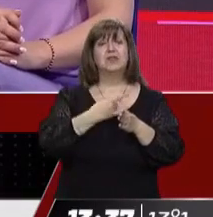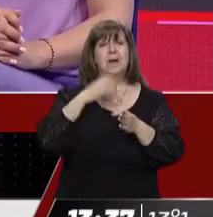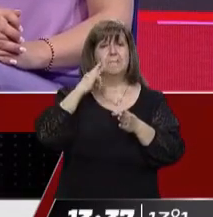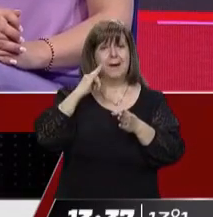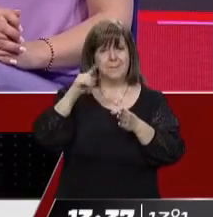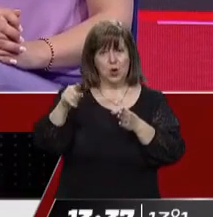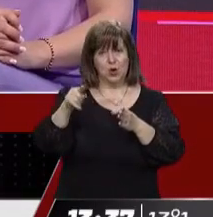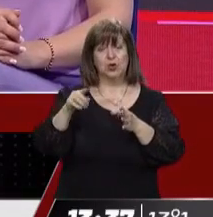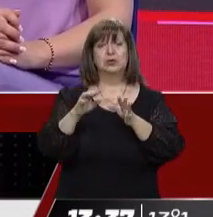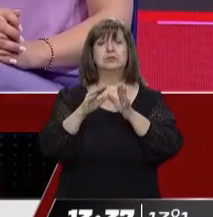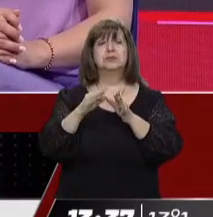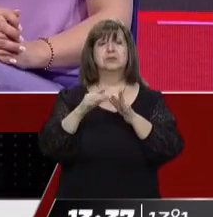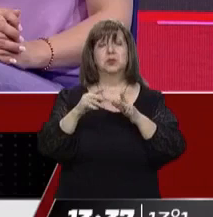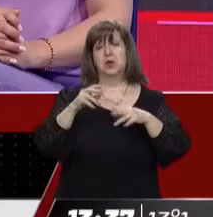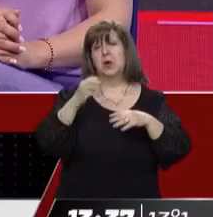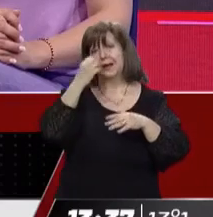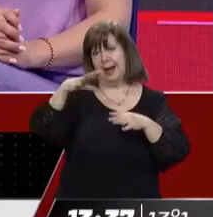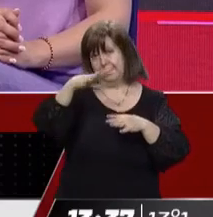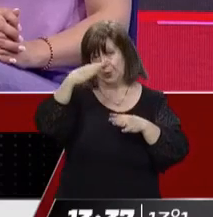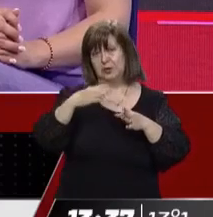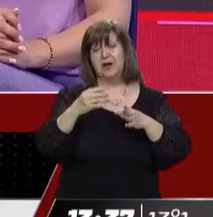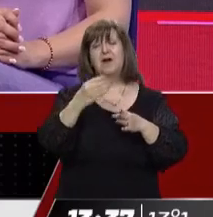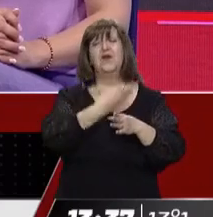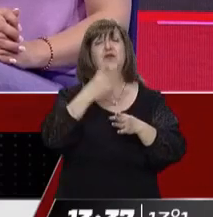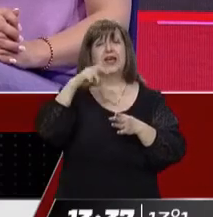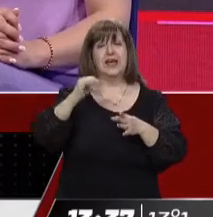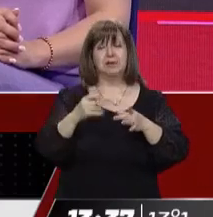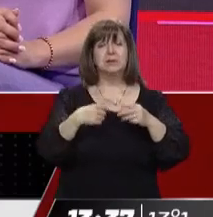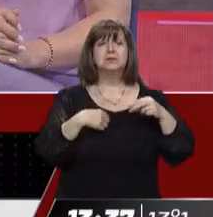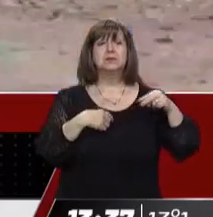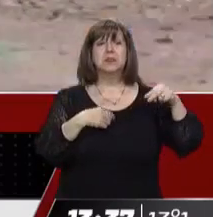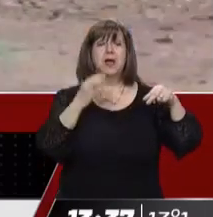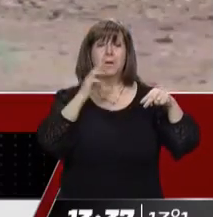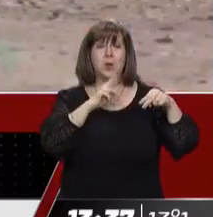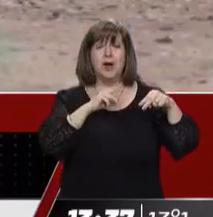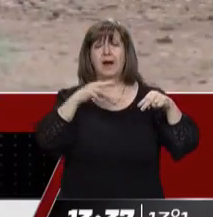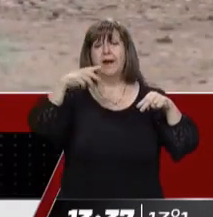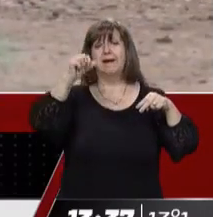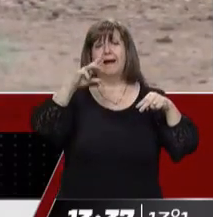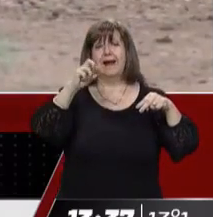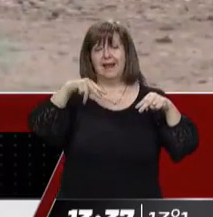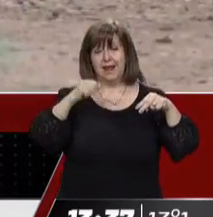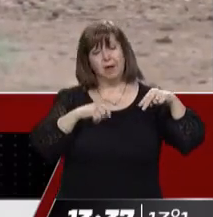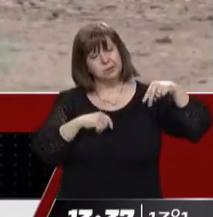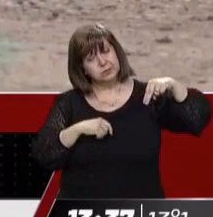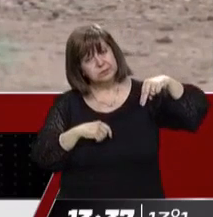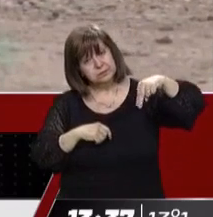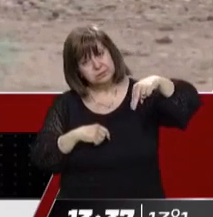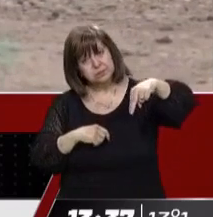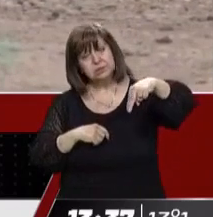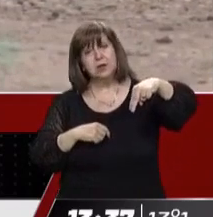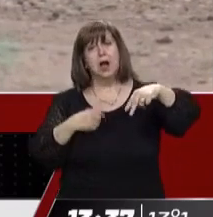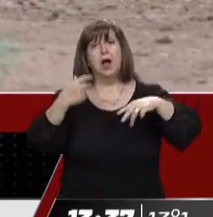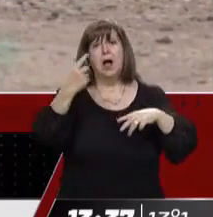metros acá hacia el oeste esta mujer que se llama Karina coria iba paseando con su hija de tan solo un año y cuatro meses y fue atacada por